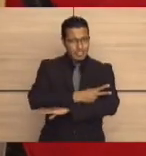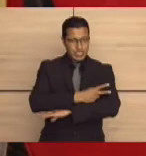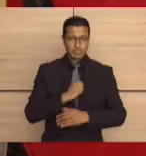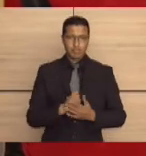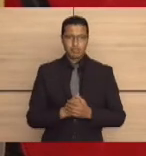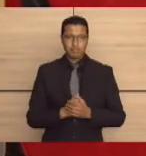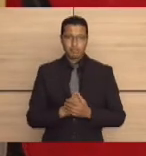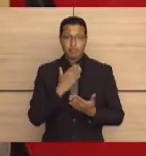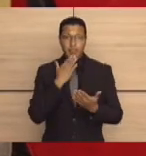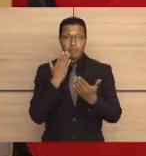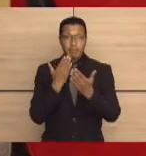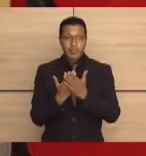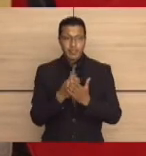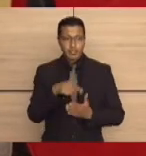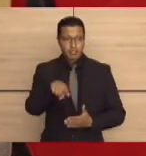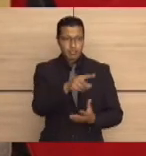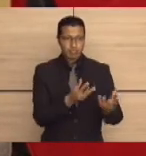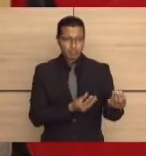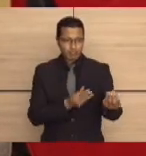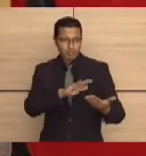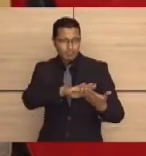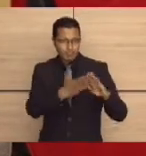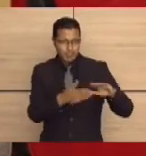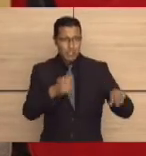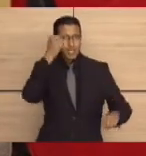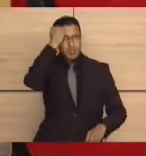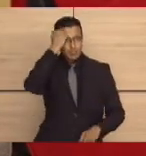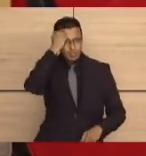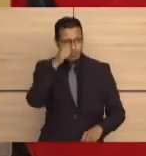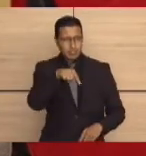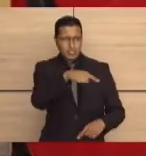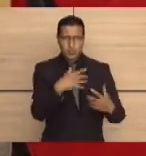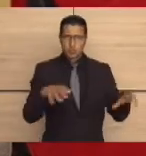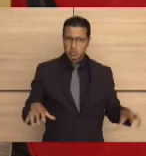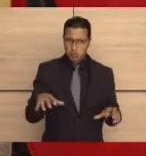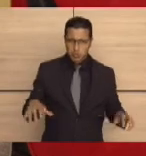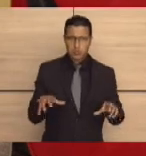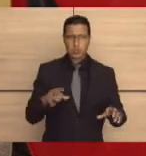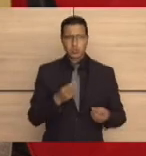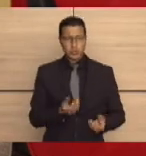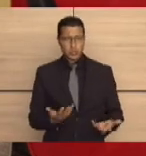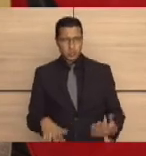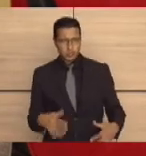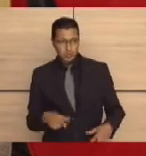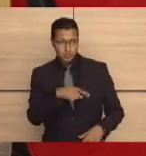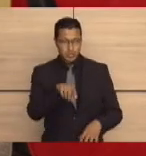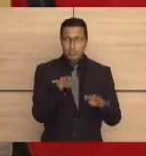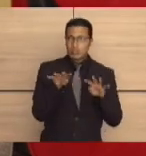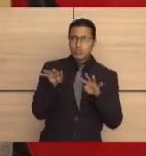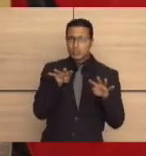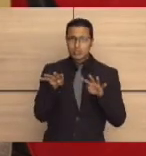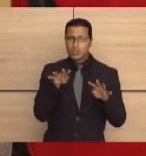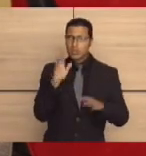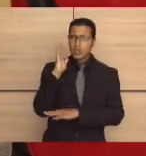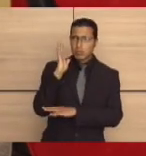Gracias a esta comunidad de maestros, de directivos, reflexivos, activos, que estamos además muy atentos porque, como nos va a